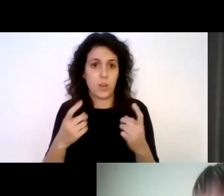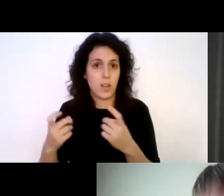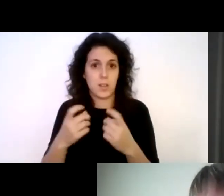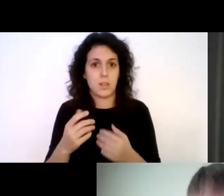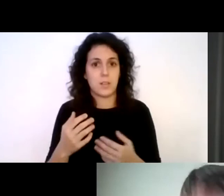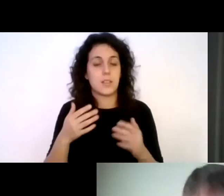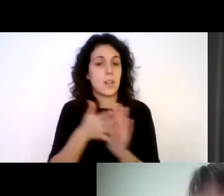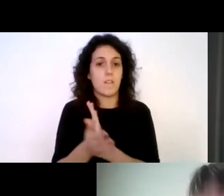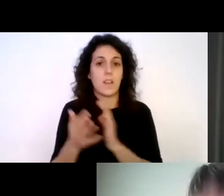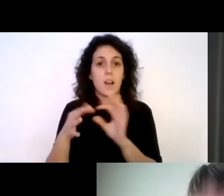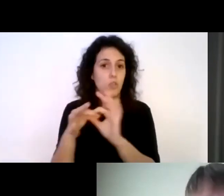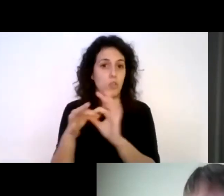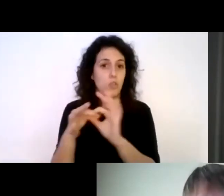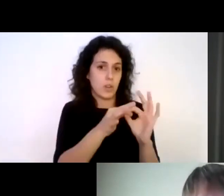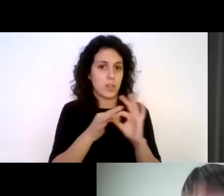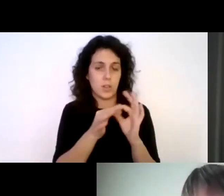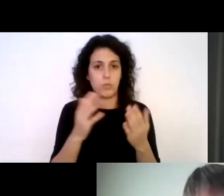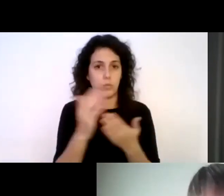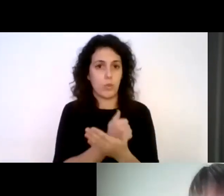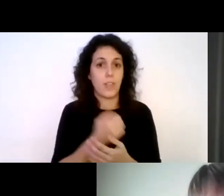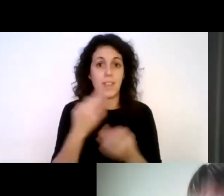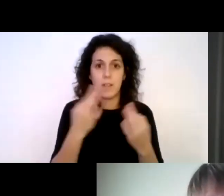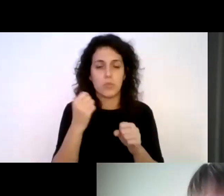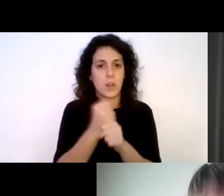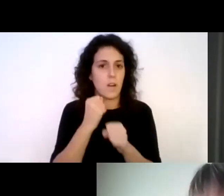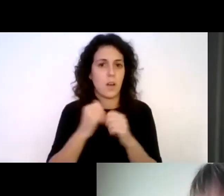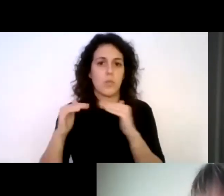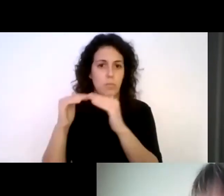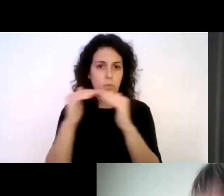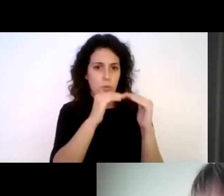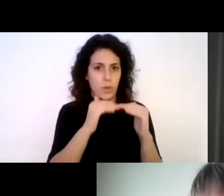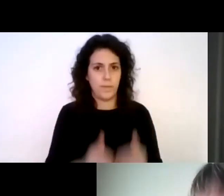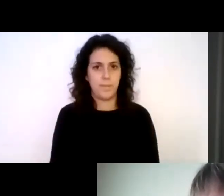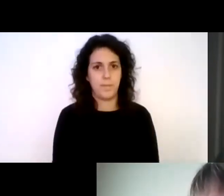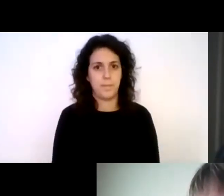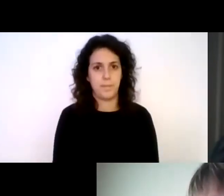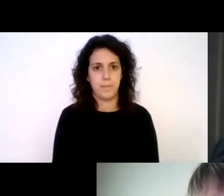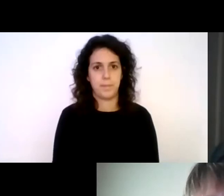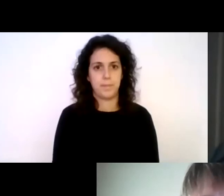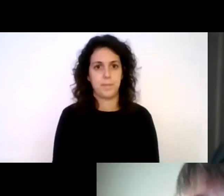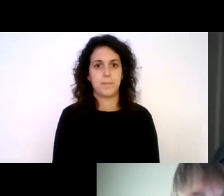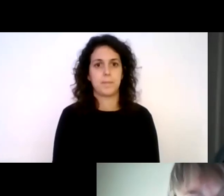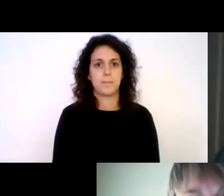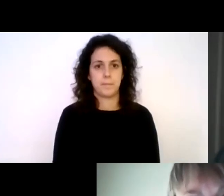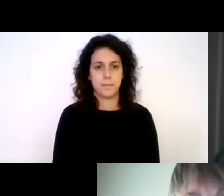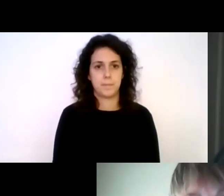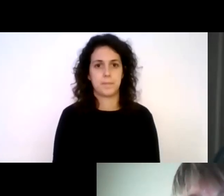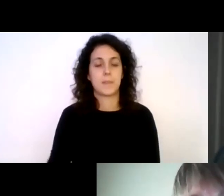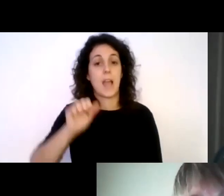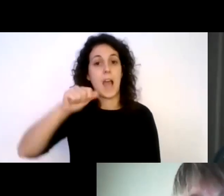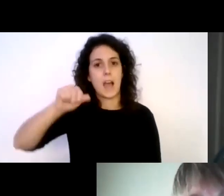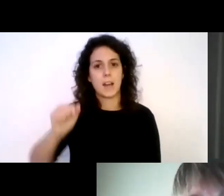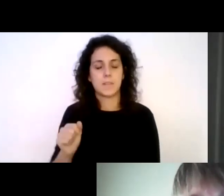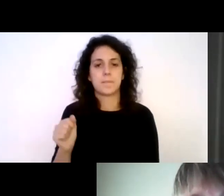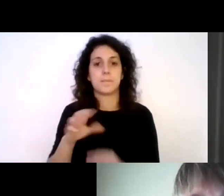conectado. Mejorando uno, mejoras el otro. Tenemos que trabajarlo por igual. Ok. Ana. Y básicamente lo